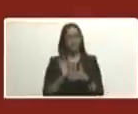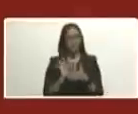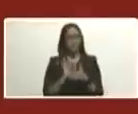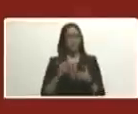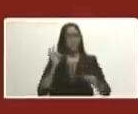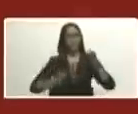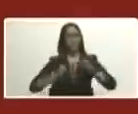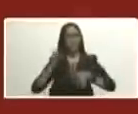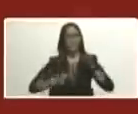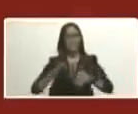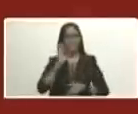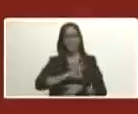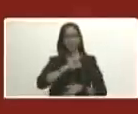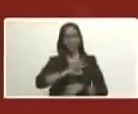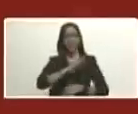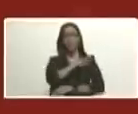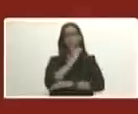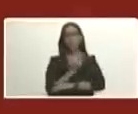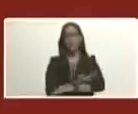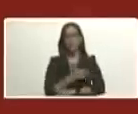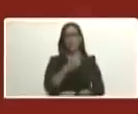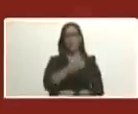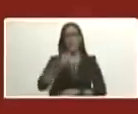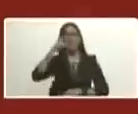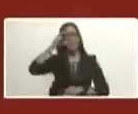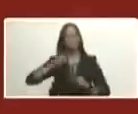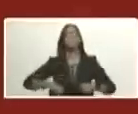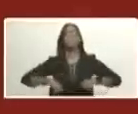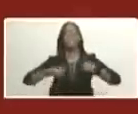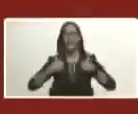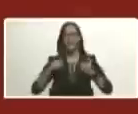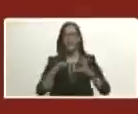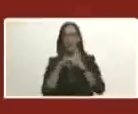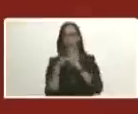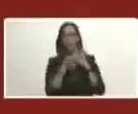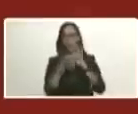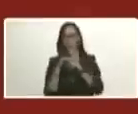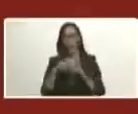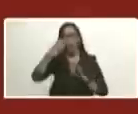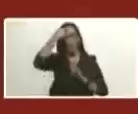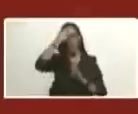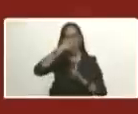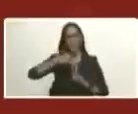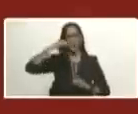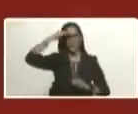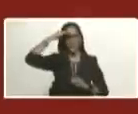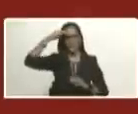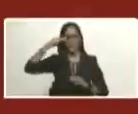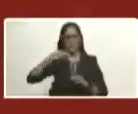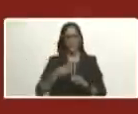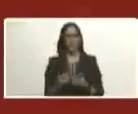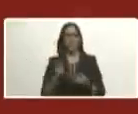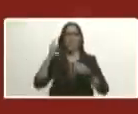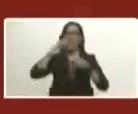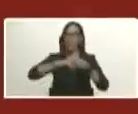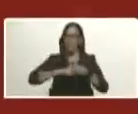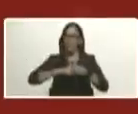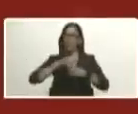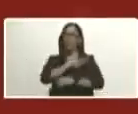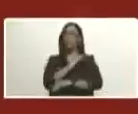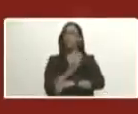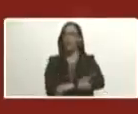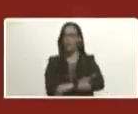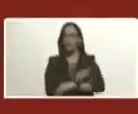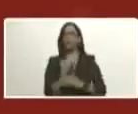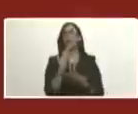social, fortaleciendo cada día más la unión cívico-militar, vínculo inquebrantable que nos